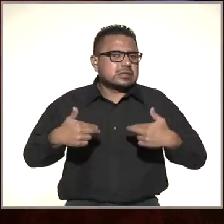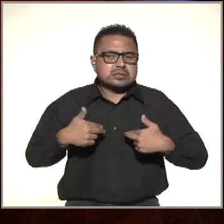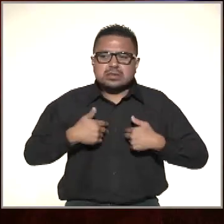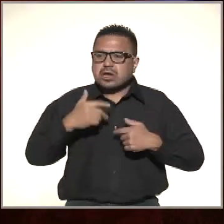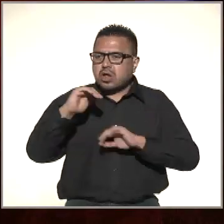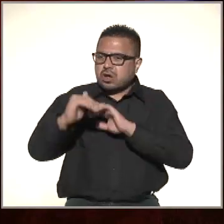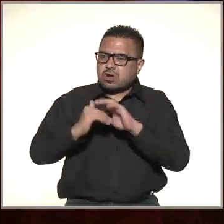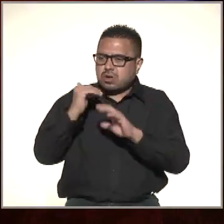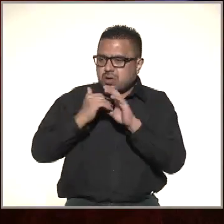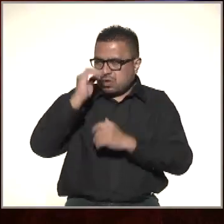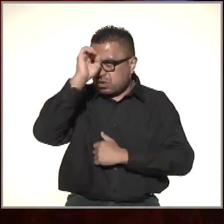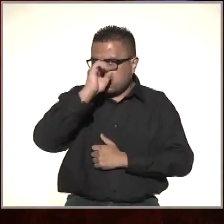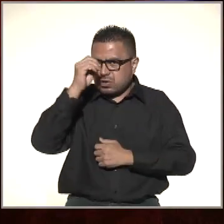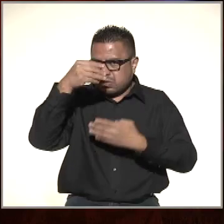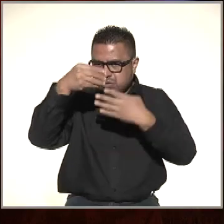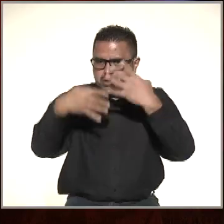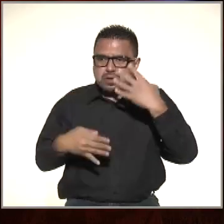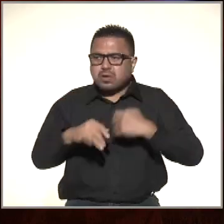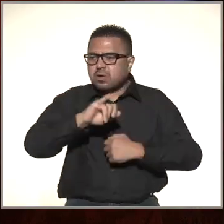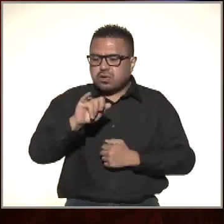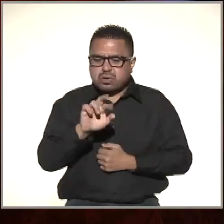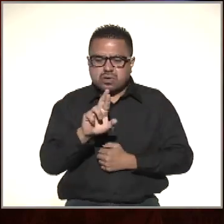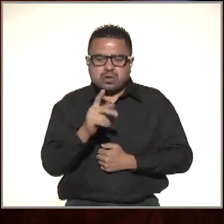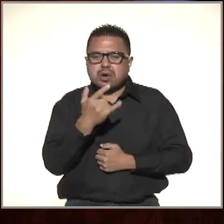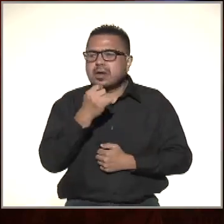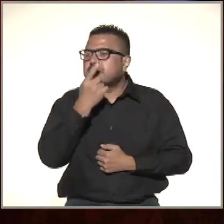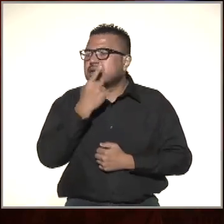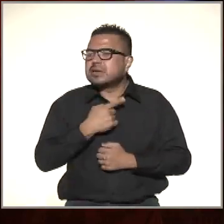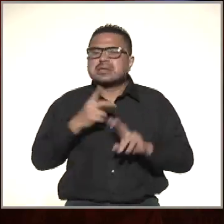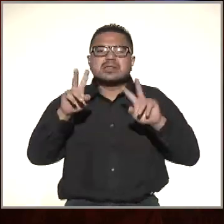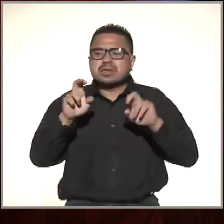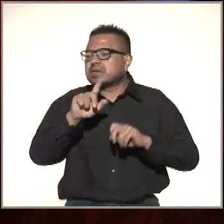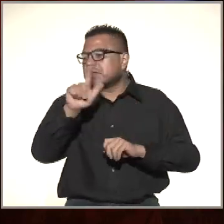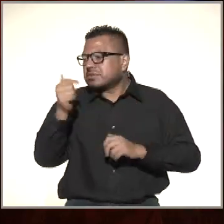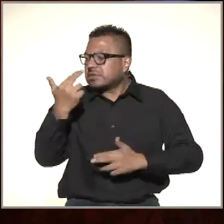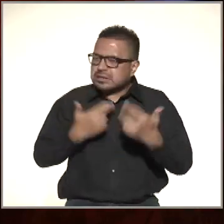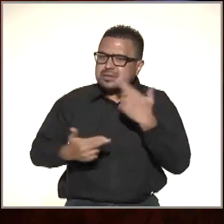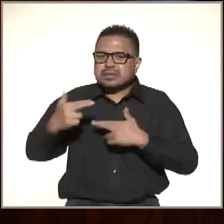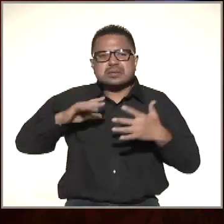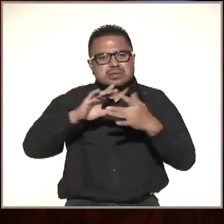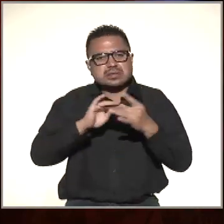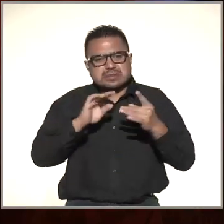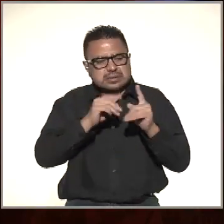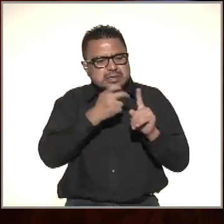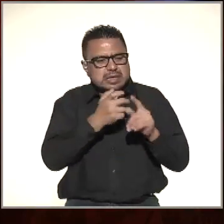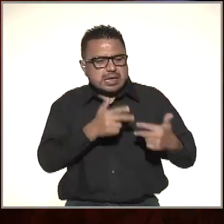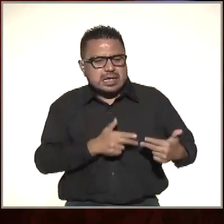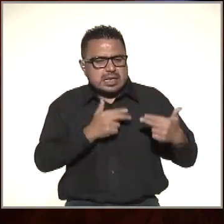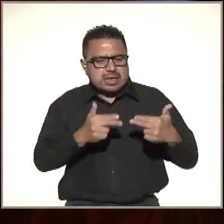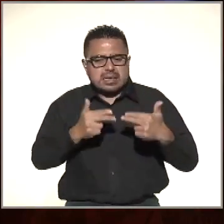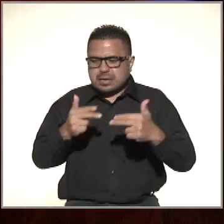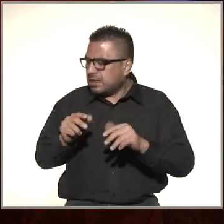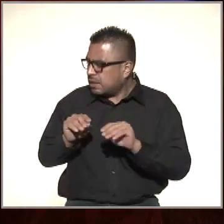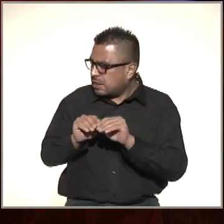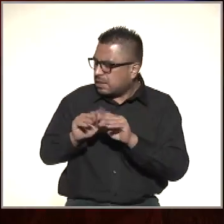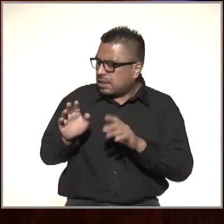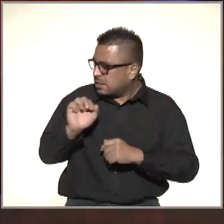eso. Jorge Galindo nos habla sobre el tema y yo creo que regresando tenemos que hablar también de eso y de la generación. Claro que sí,